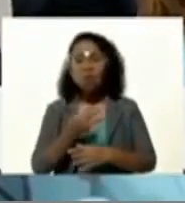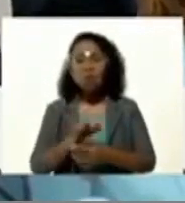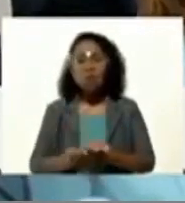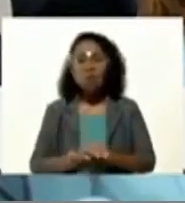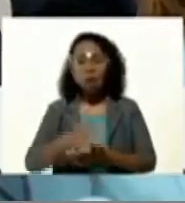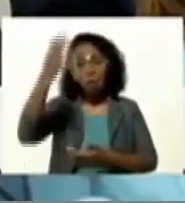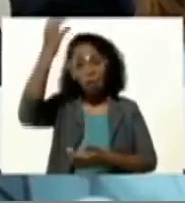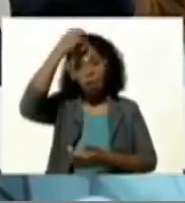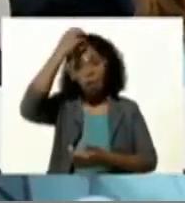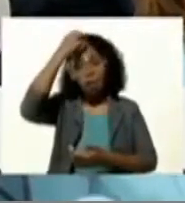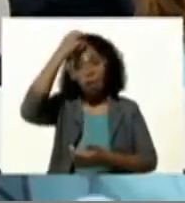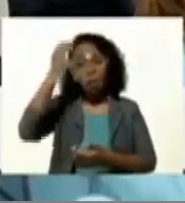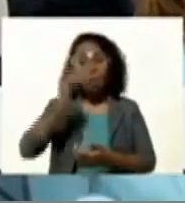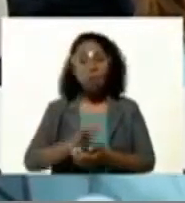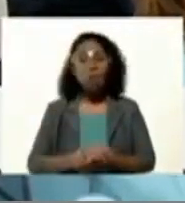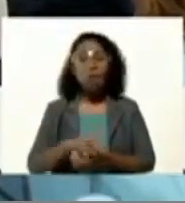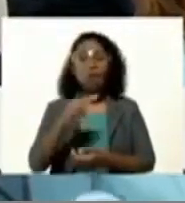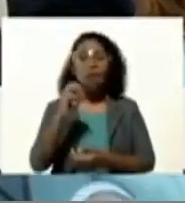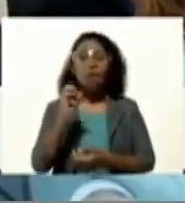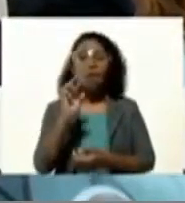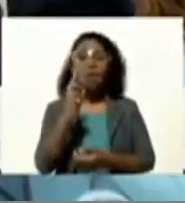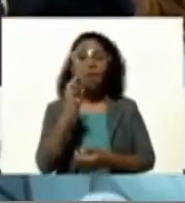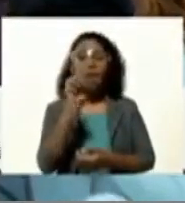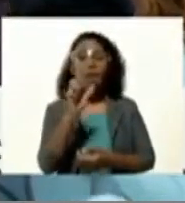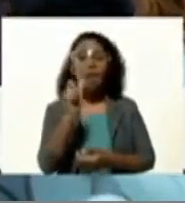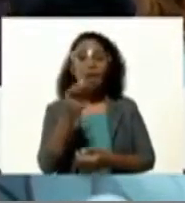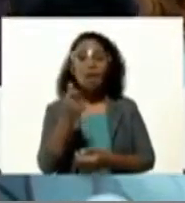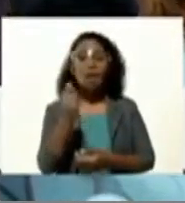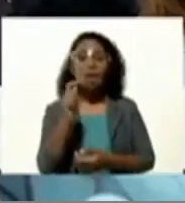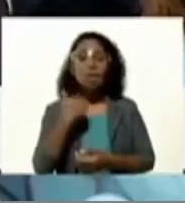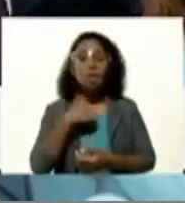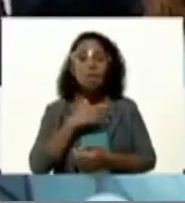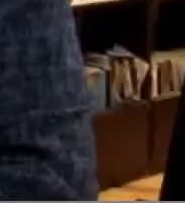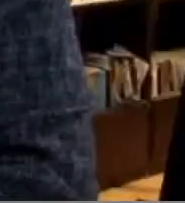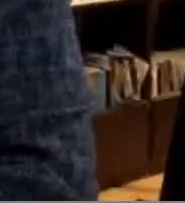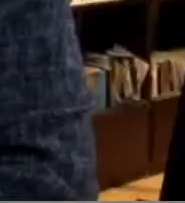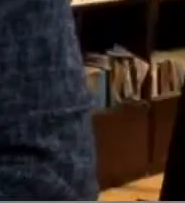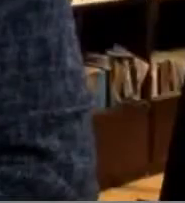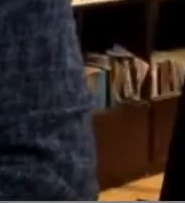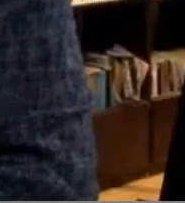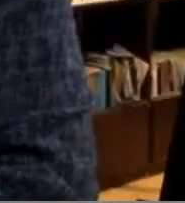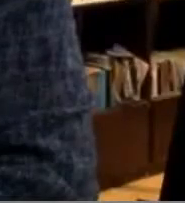del Reino de Noruega, nosotros damos por superado ese impasse.